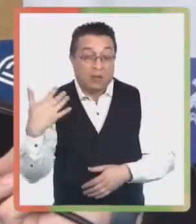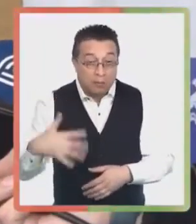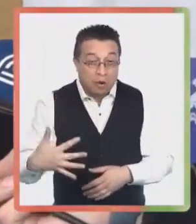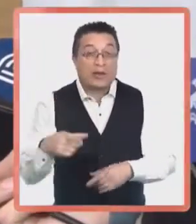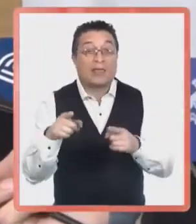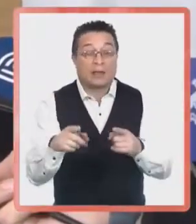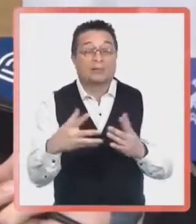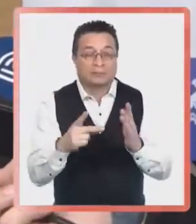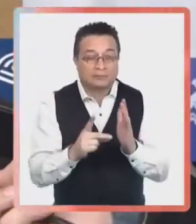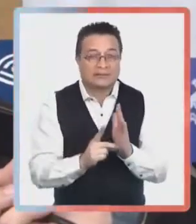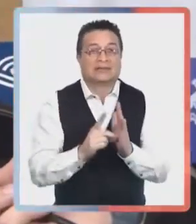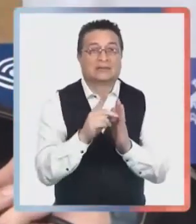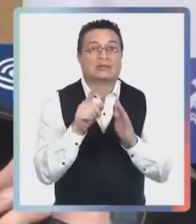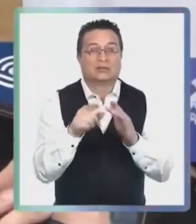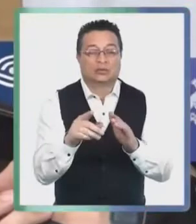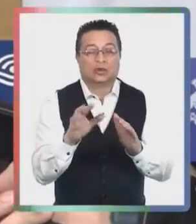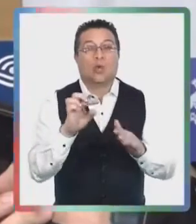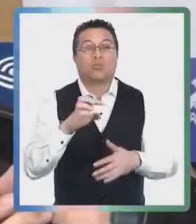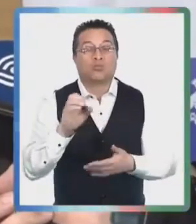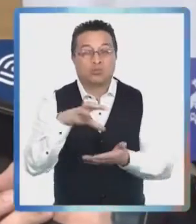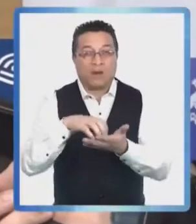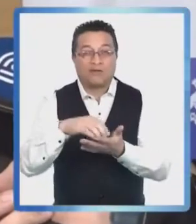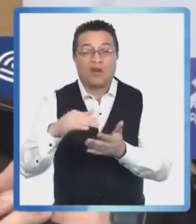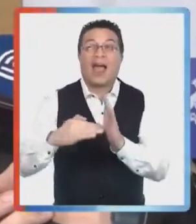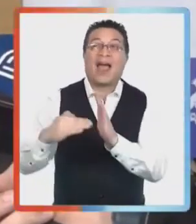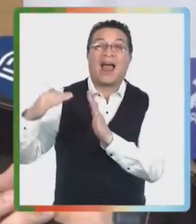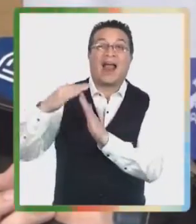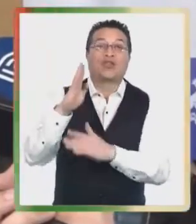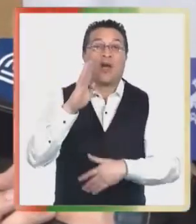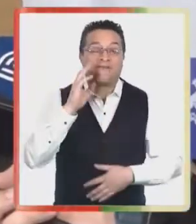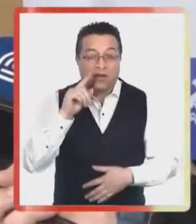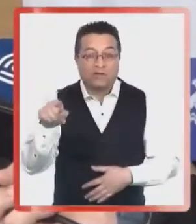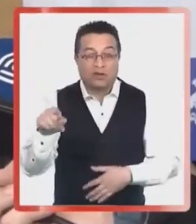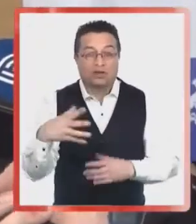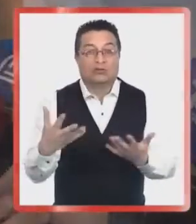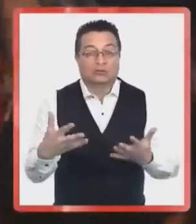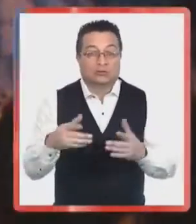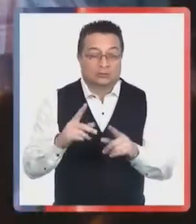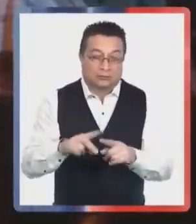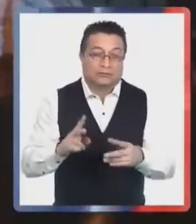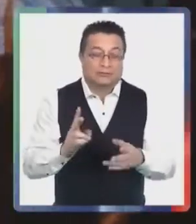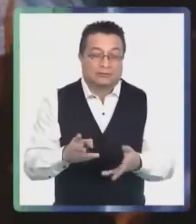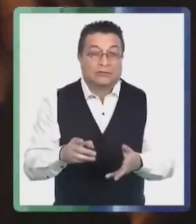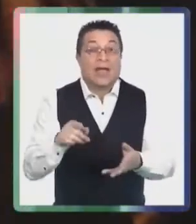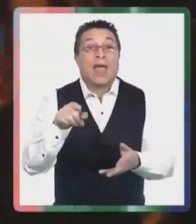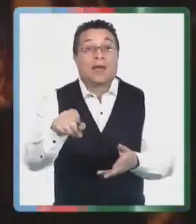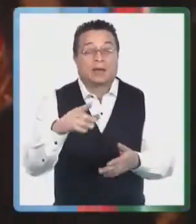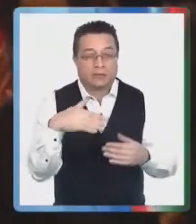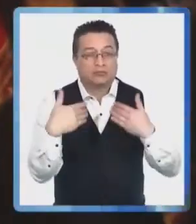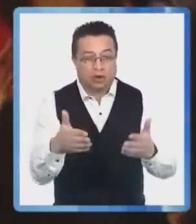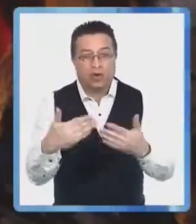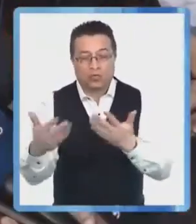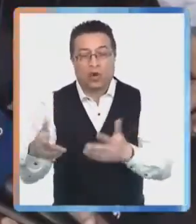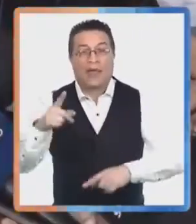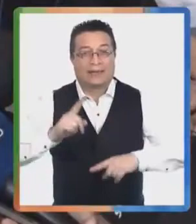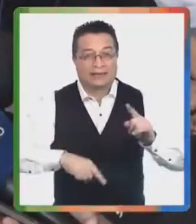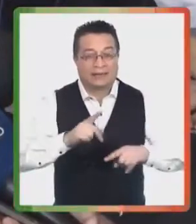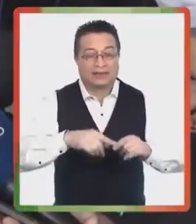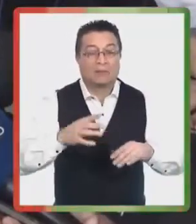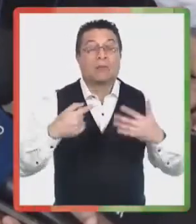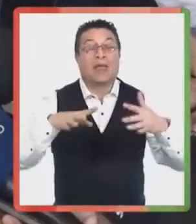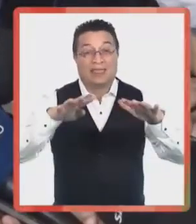desarrollo y la existencia de un pueblo como Alto Biobío, que es tan importante en un territorio pehuenche. Vamos a entregar tierras a